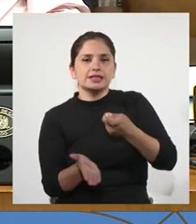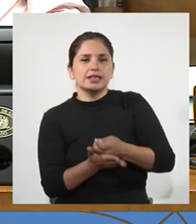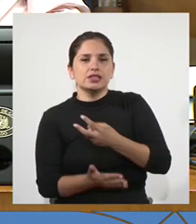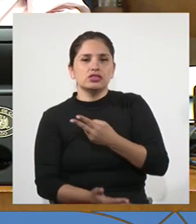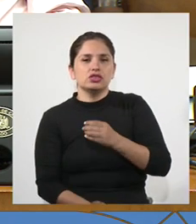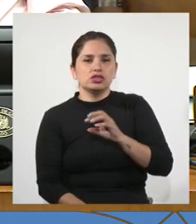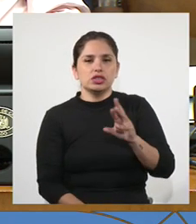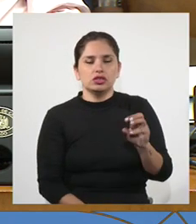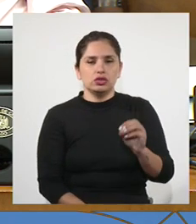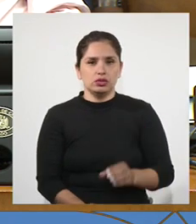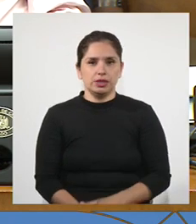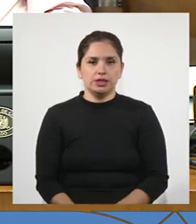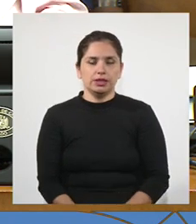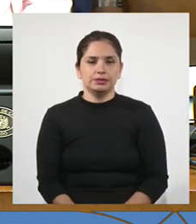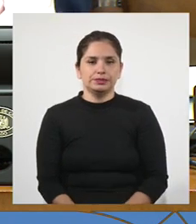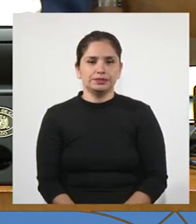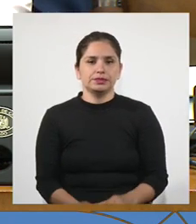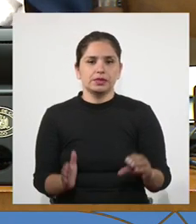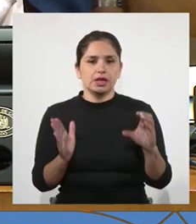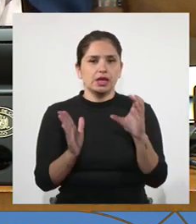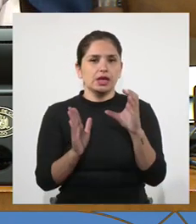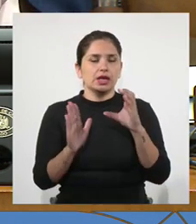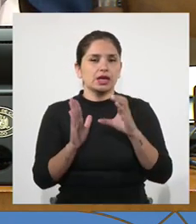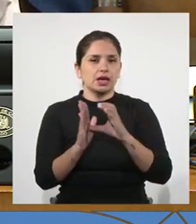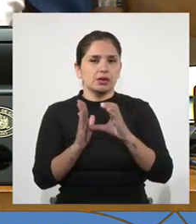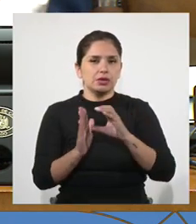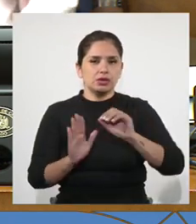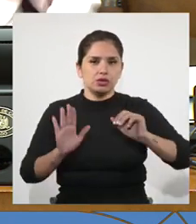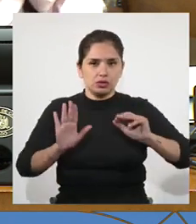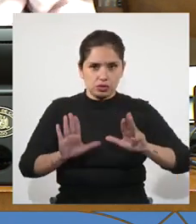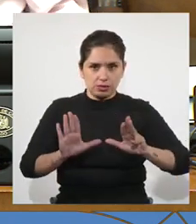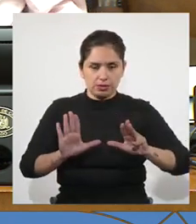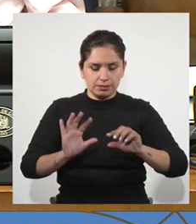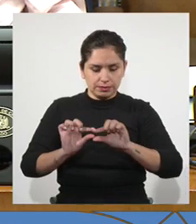programa 01 del capítulo 9 del siguiente tenor.